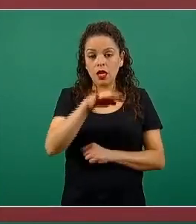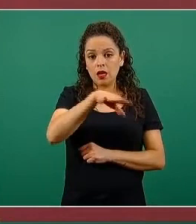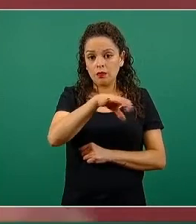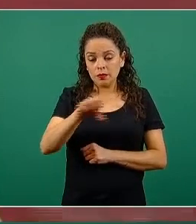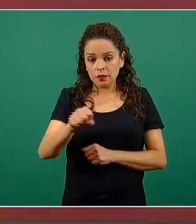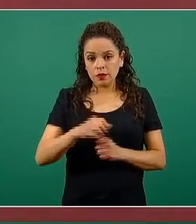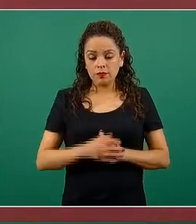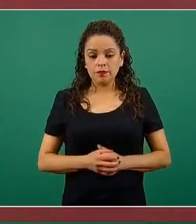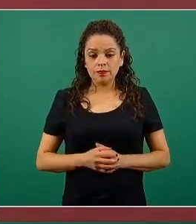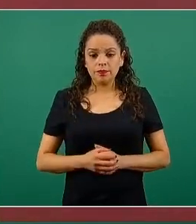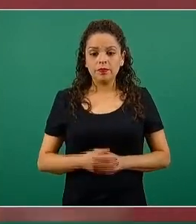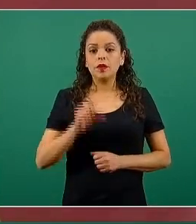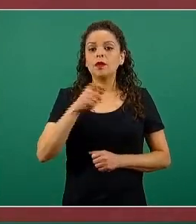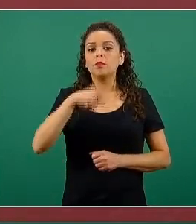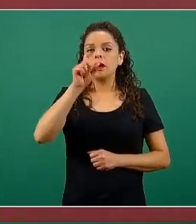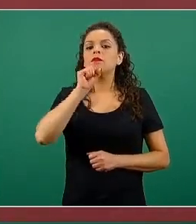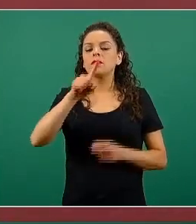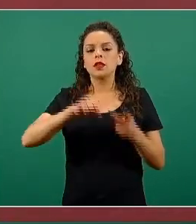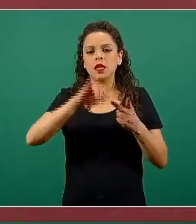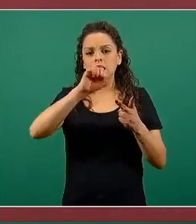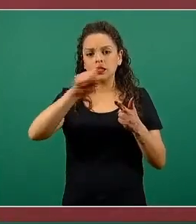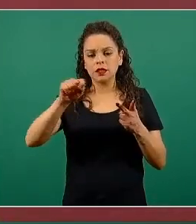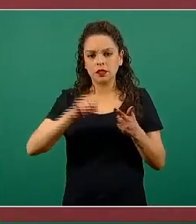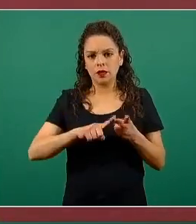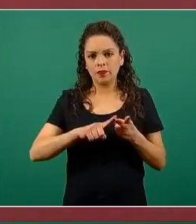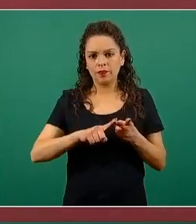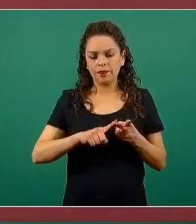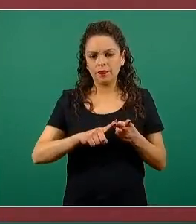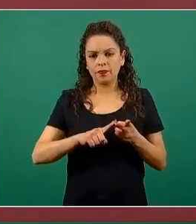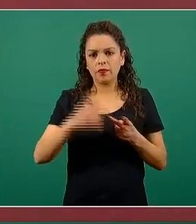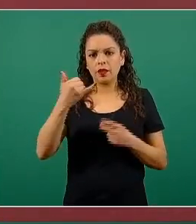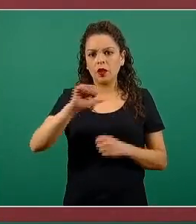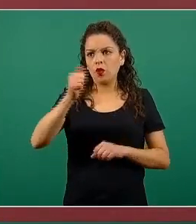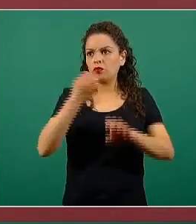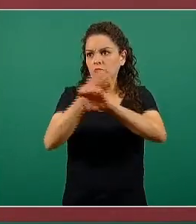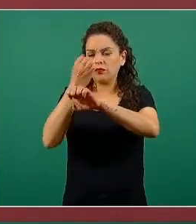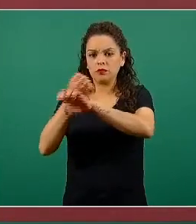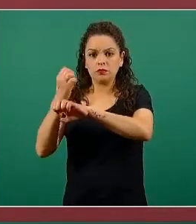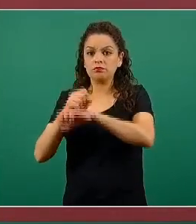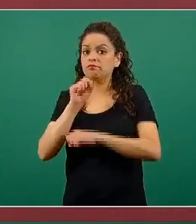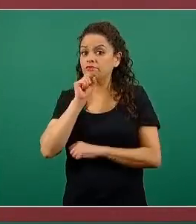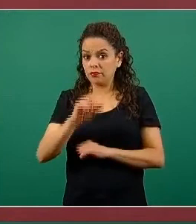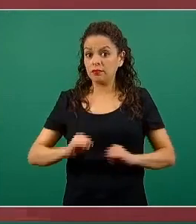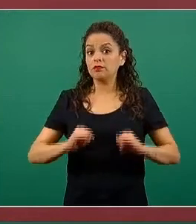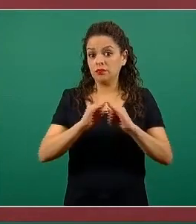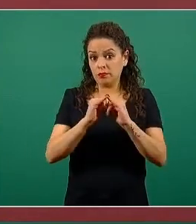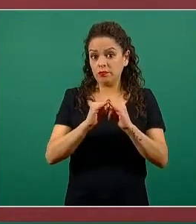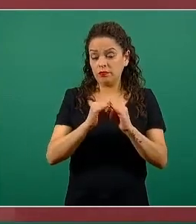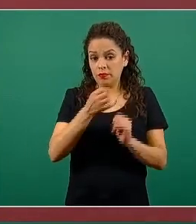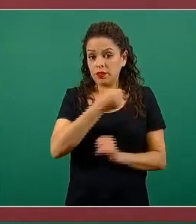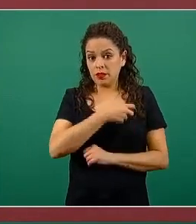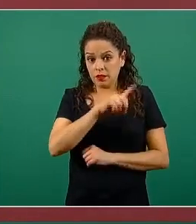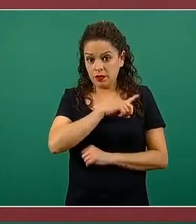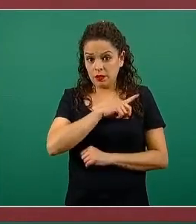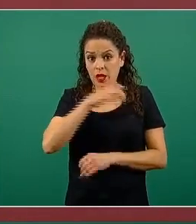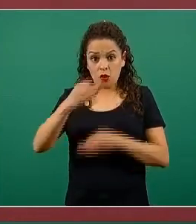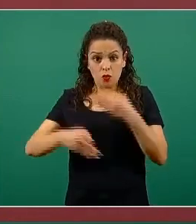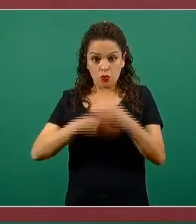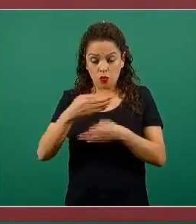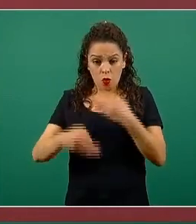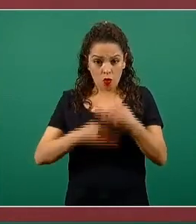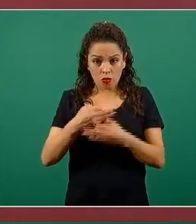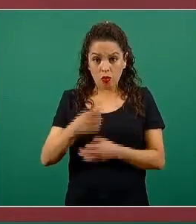Social, pero también del ISSSTE, también de las instituciones de salud de las entidades federativas. Todas ellas, y no solamente enfermeras, también hay